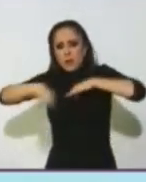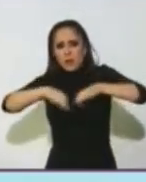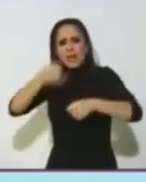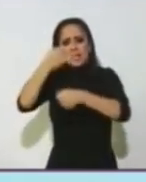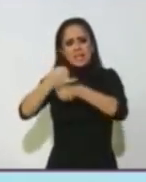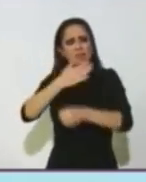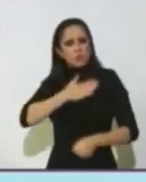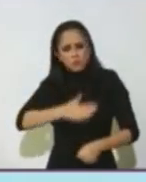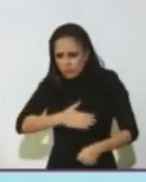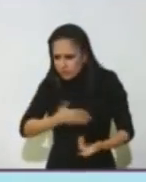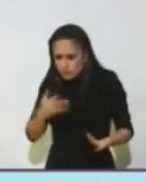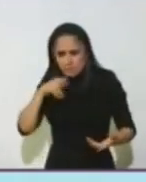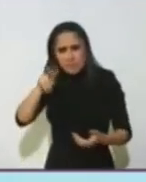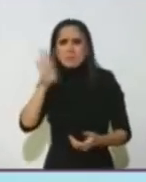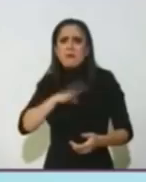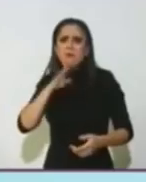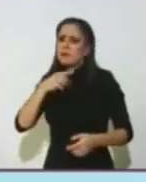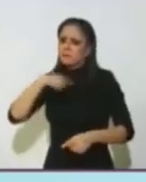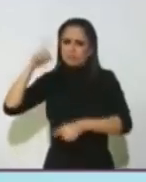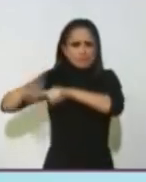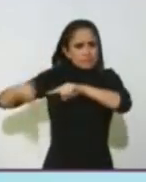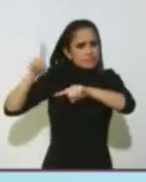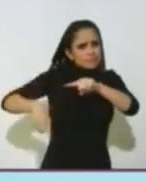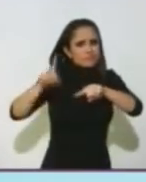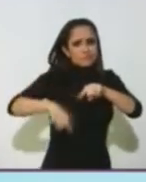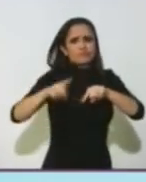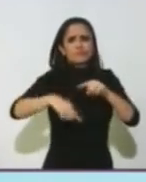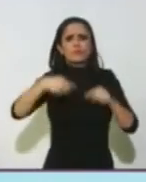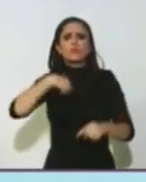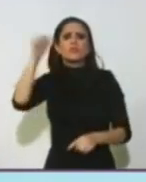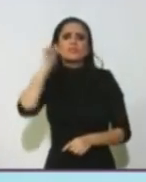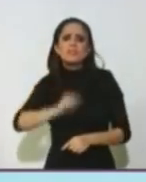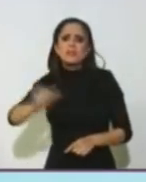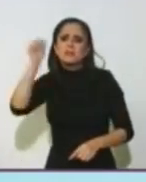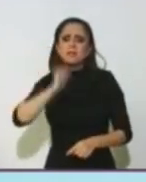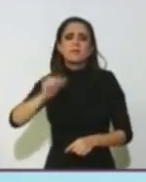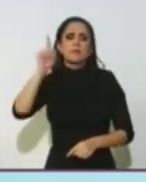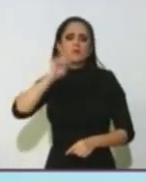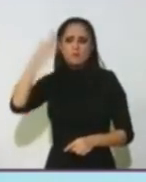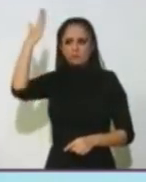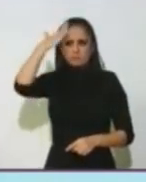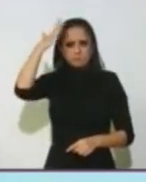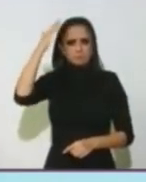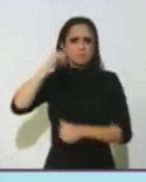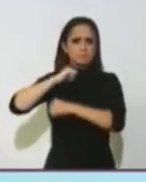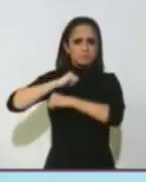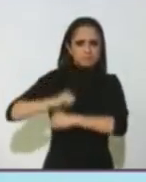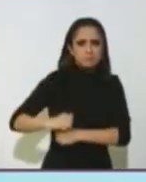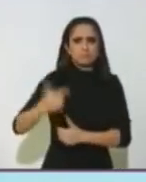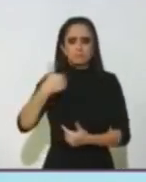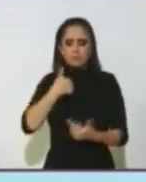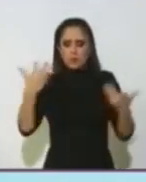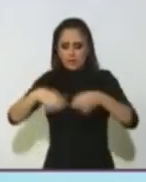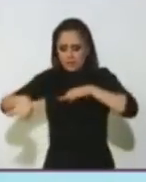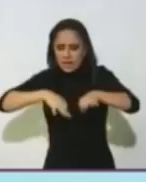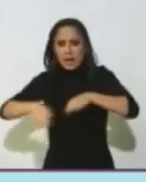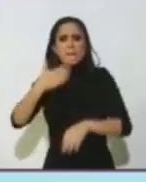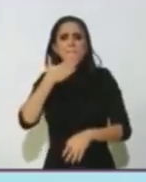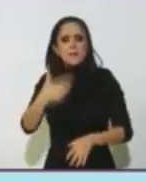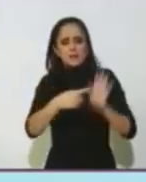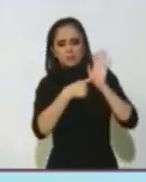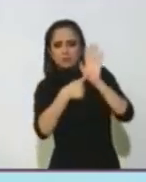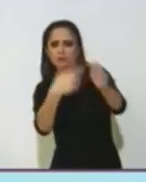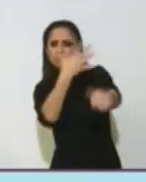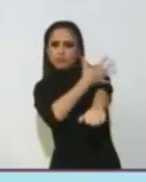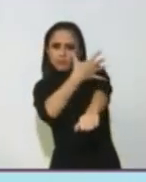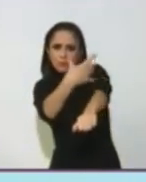hicieron dirigentes nacionales he sido siempre una mujer de entrega resultados he entregado buenas cuentas en todos lados